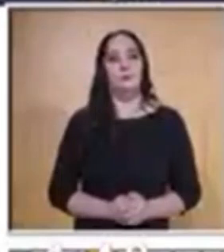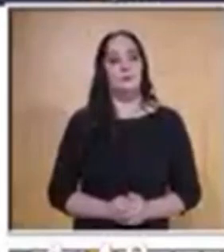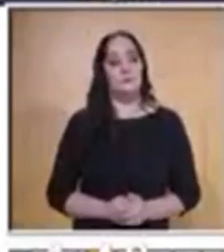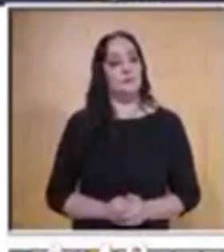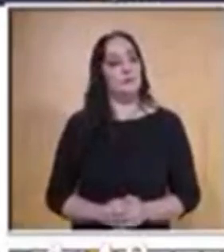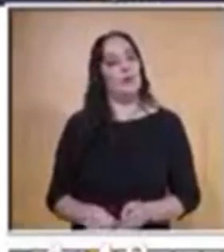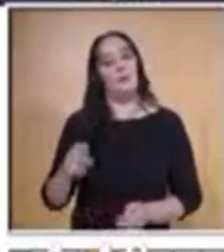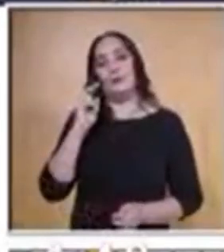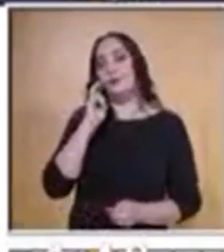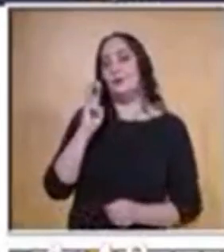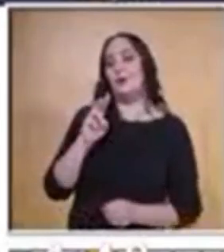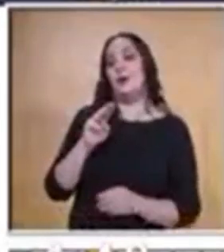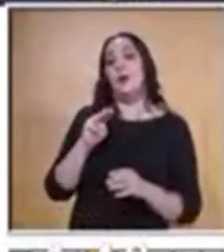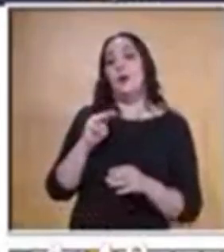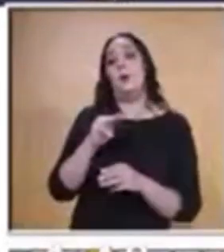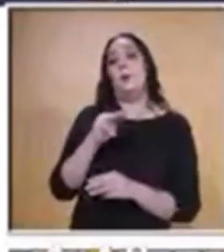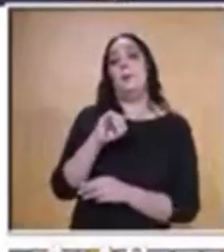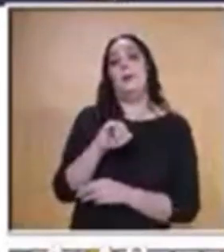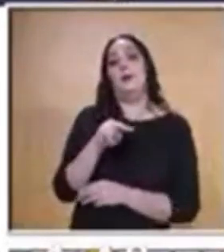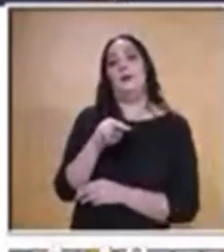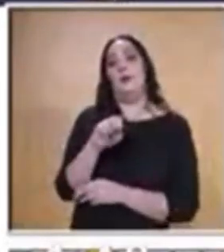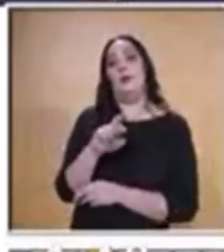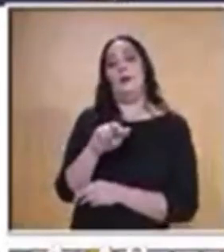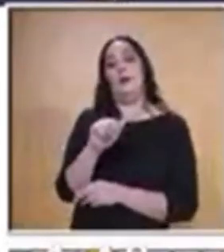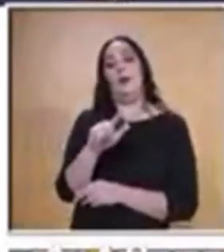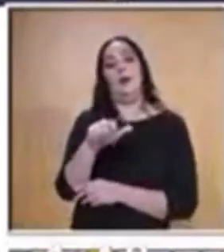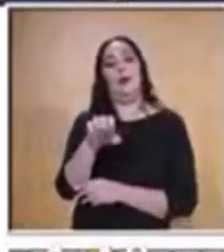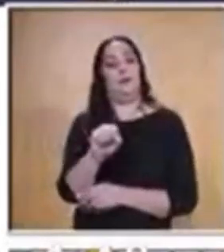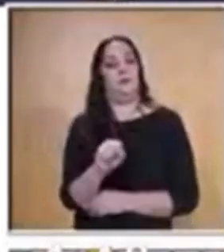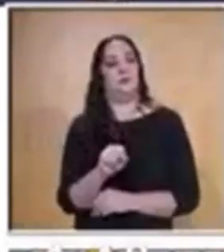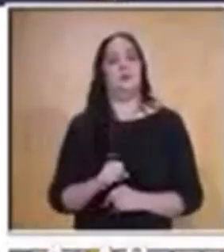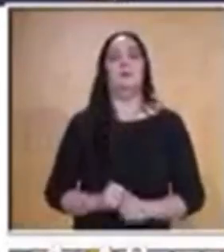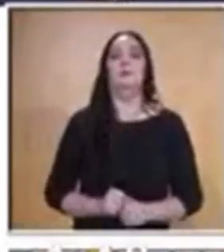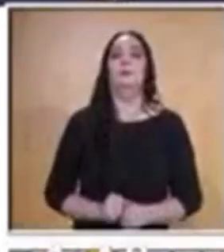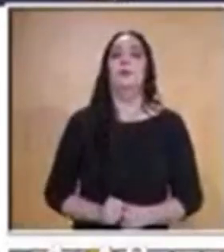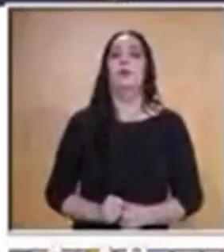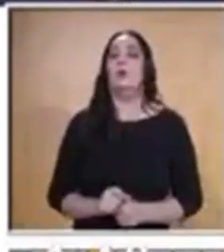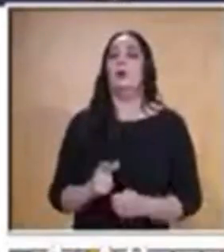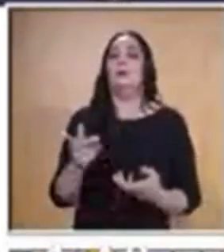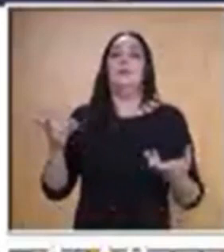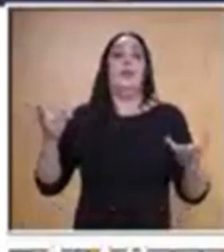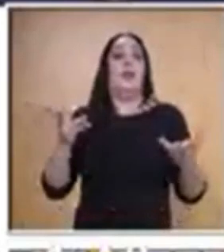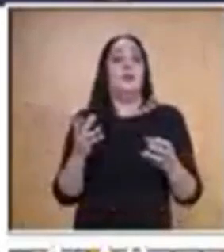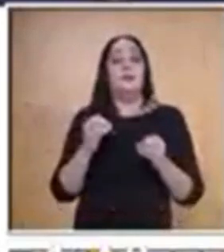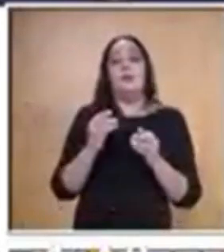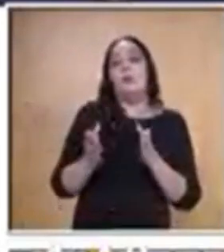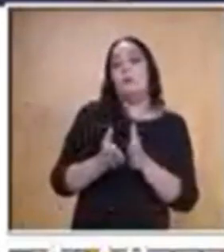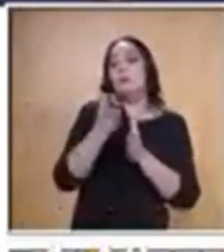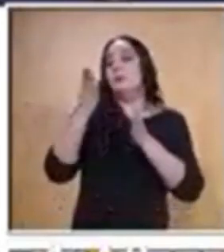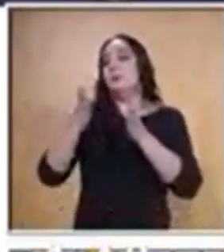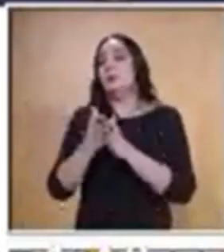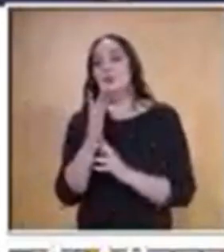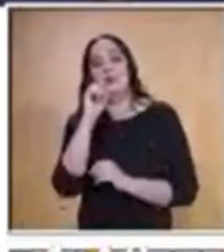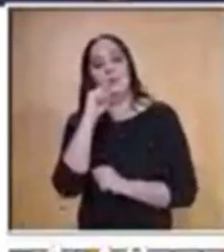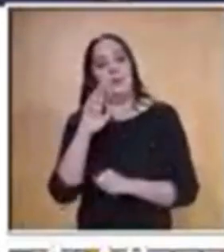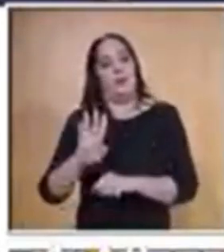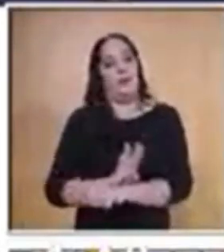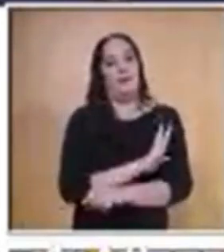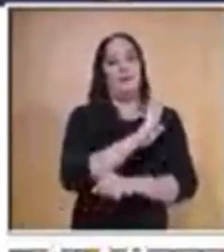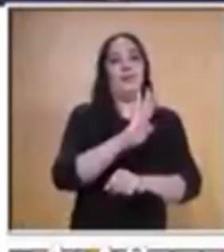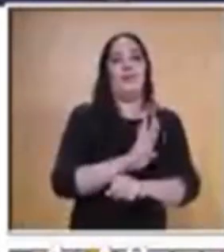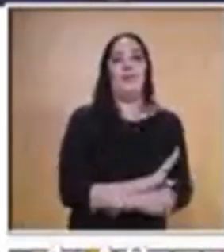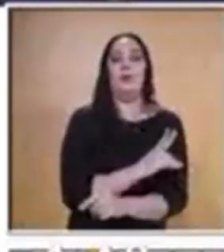los minerales. Profesor José, ¿me ayuda? Sí, gran parte de lo que se fabrica o construye, así como la energía que